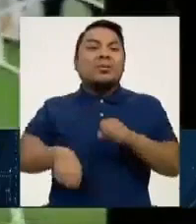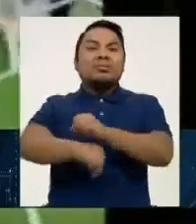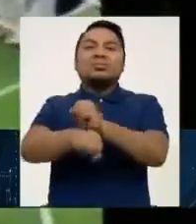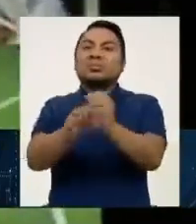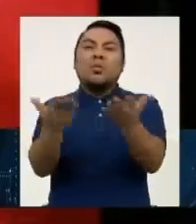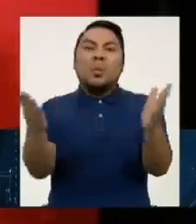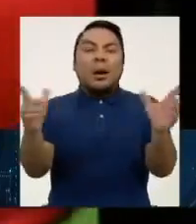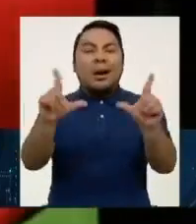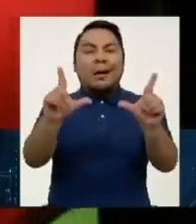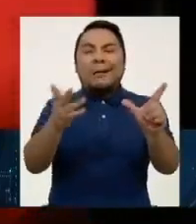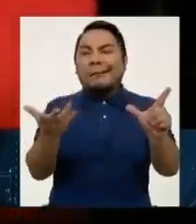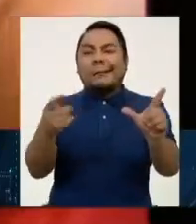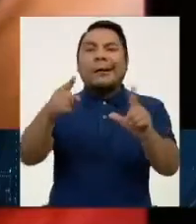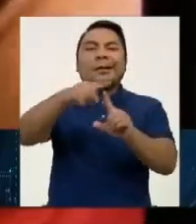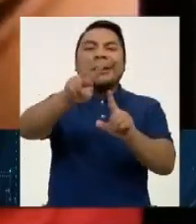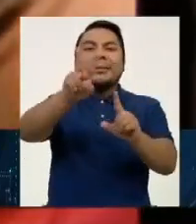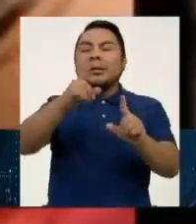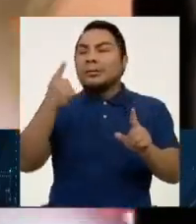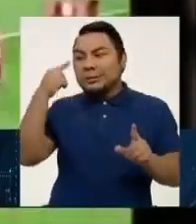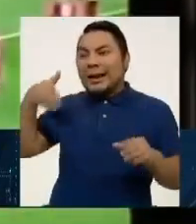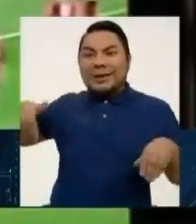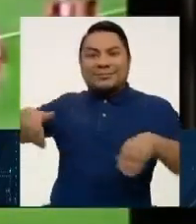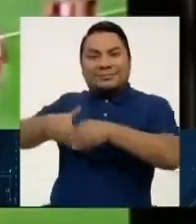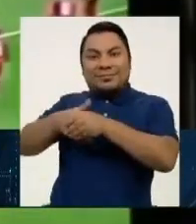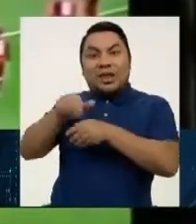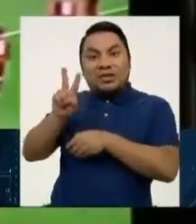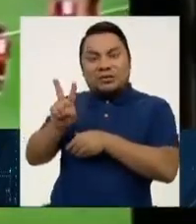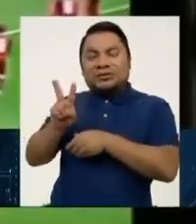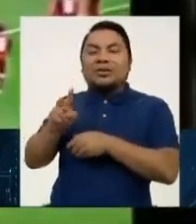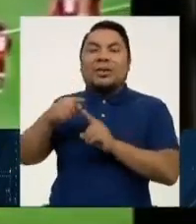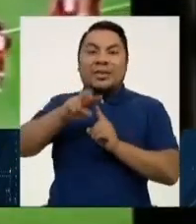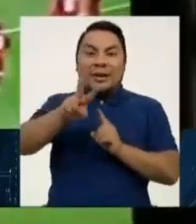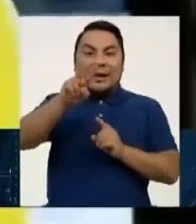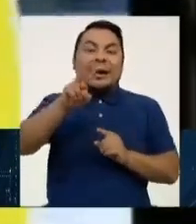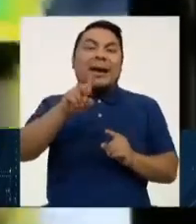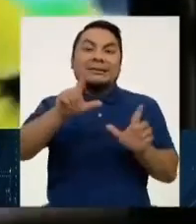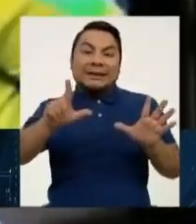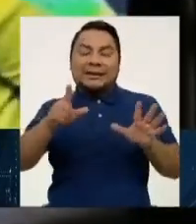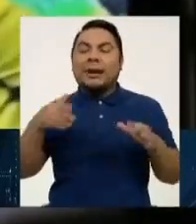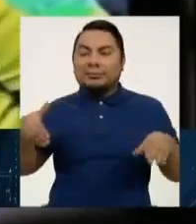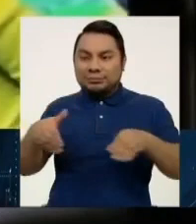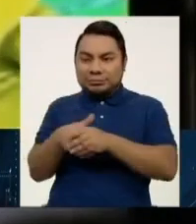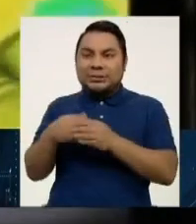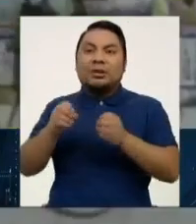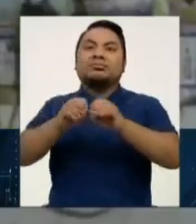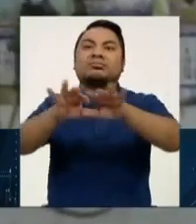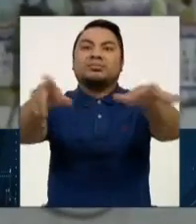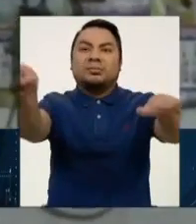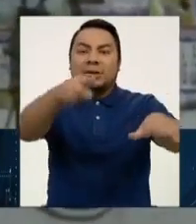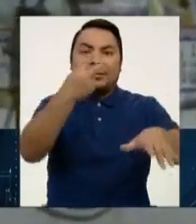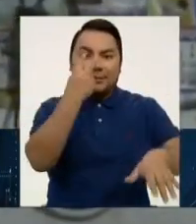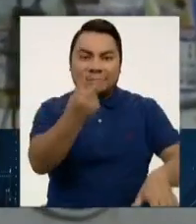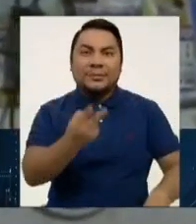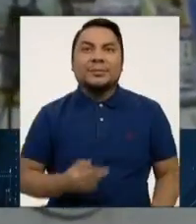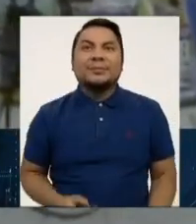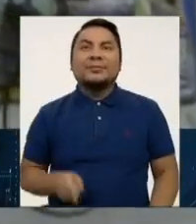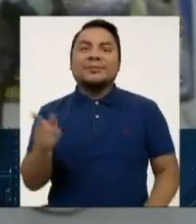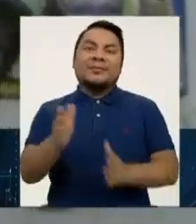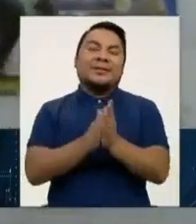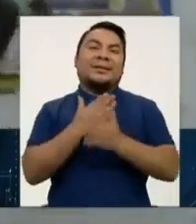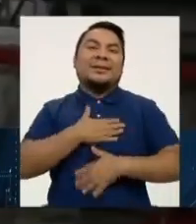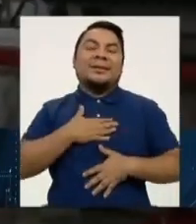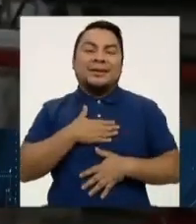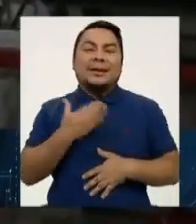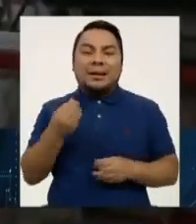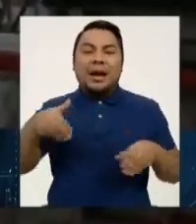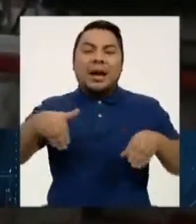de Sulcán en Junín pudieron ver el partido que sostuvo nuestra selección con el representativo de Dinamarca. Esto gracias al